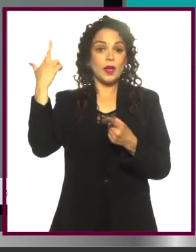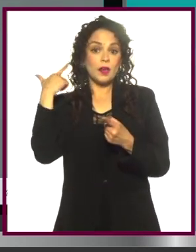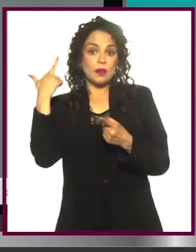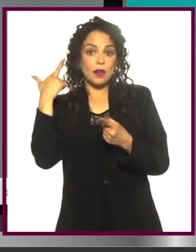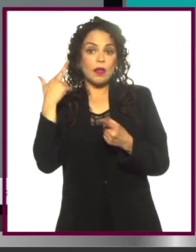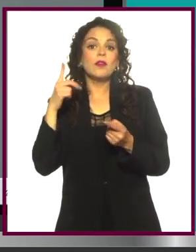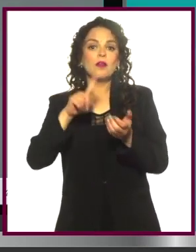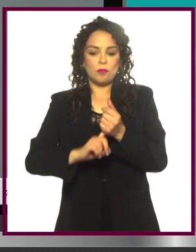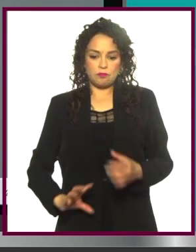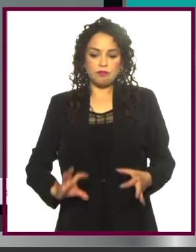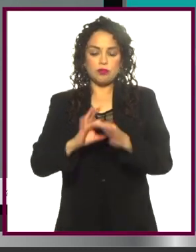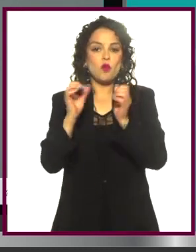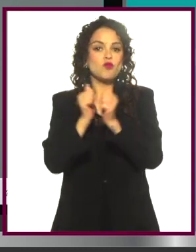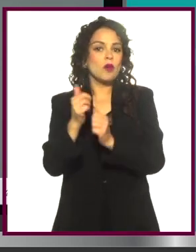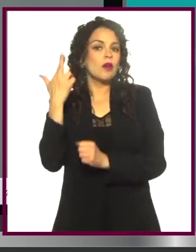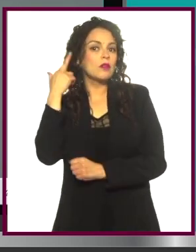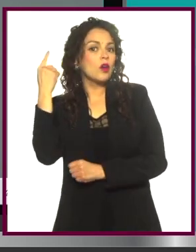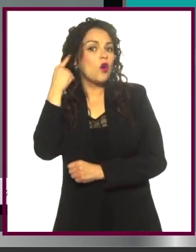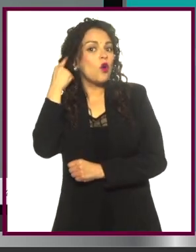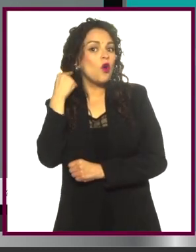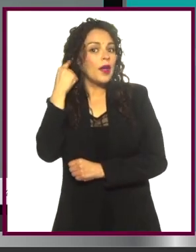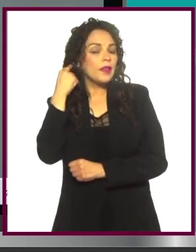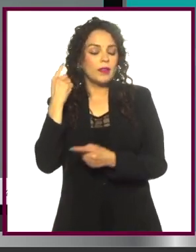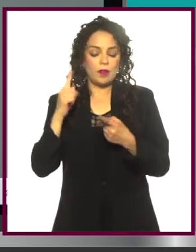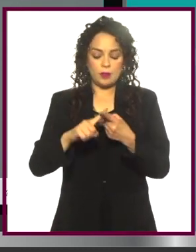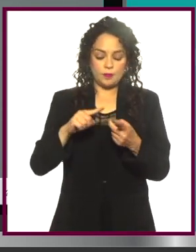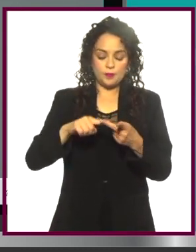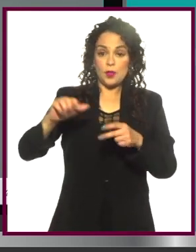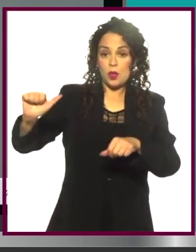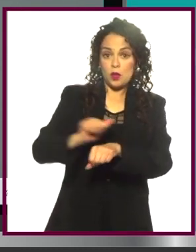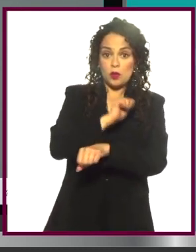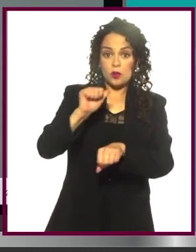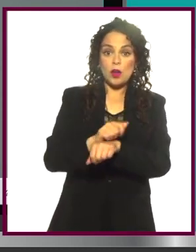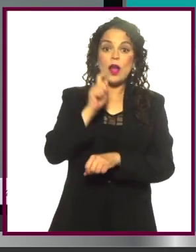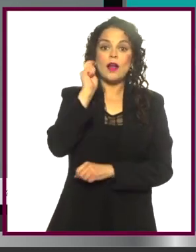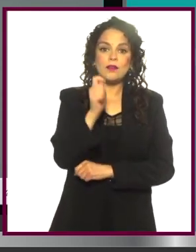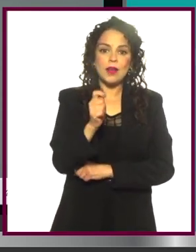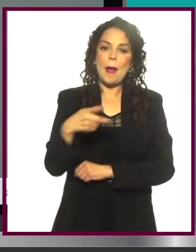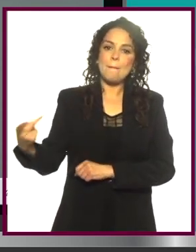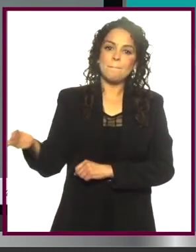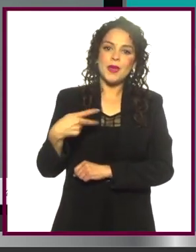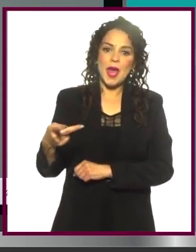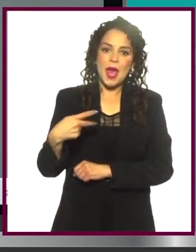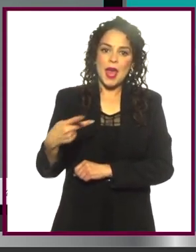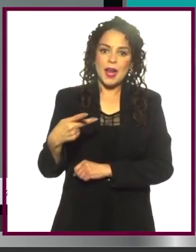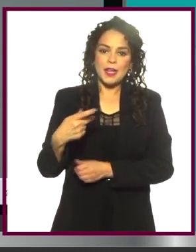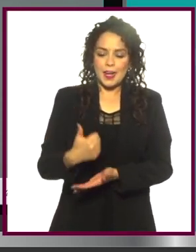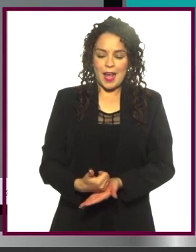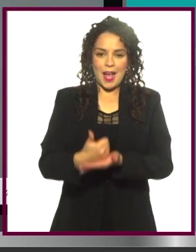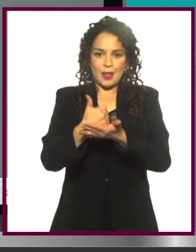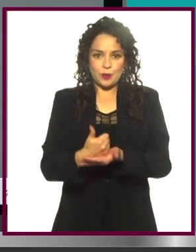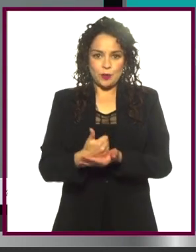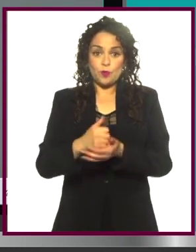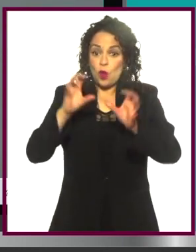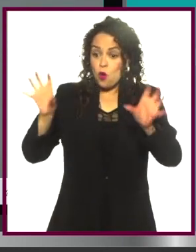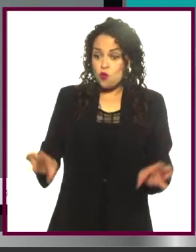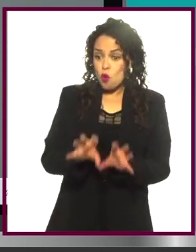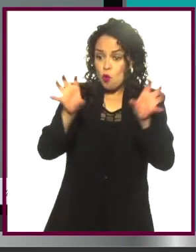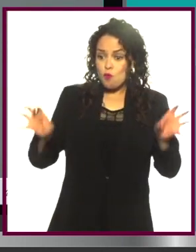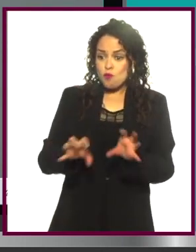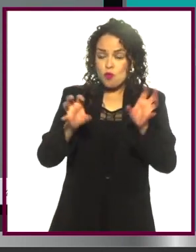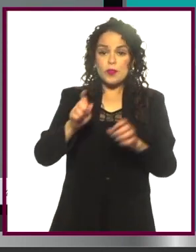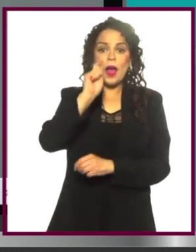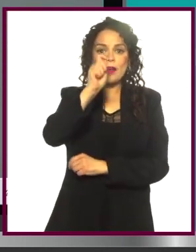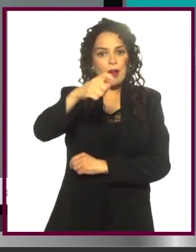una extensión del oído, el coche sería una extensión de nuestras piernas y la computadora sería